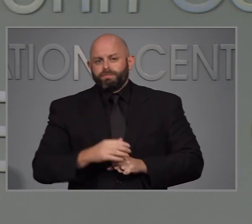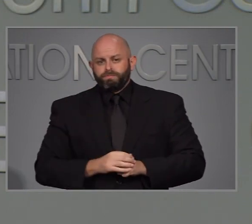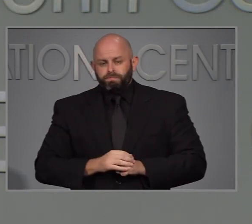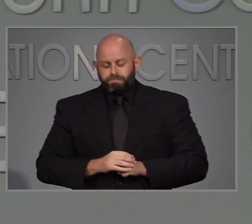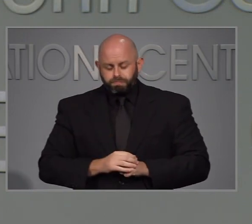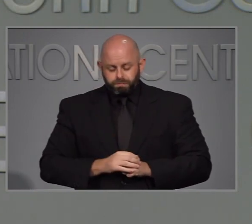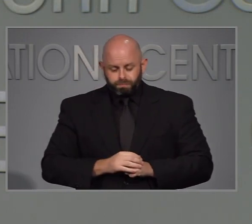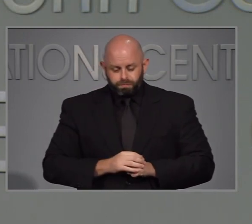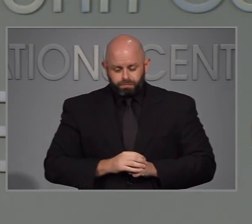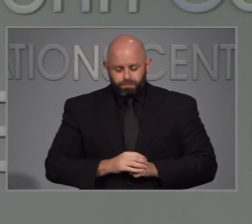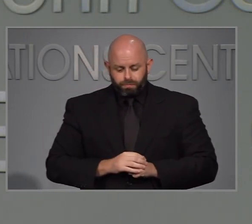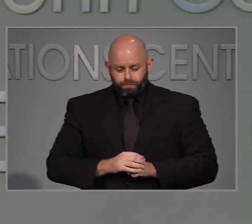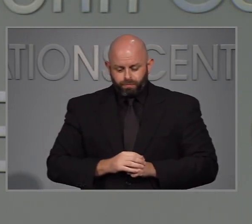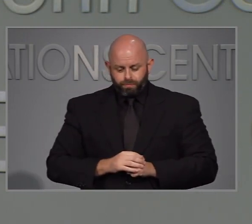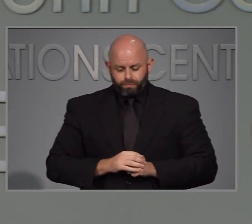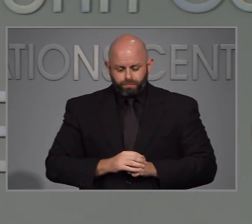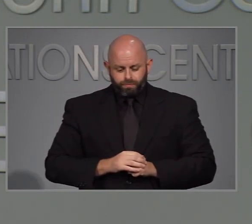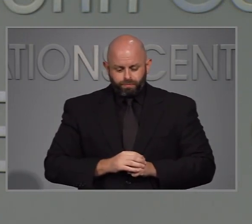Siguiente.